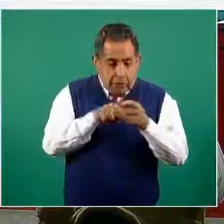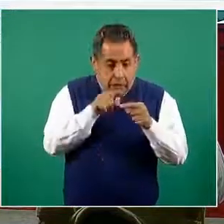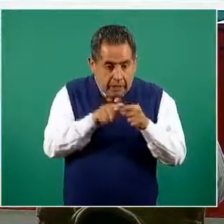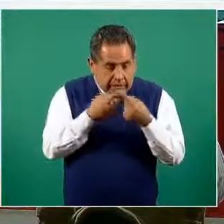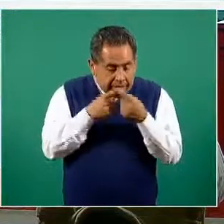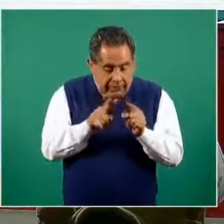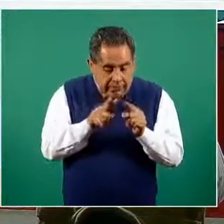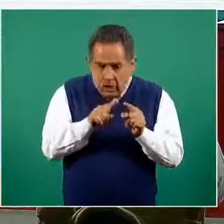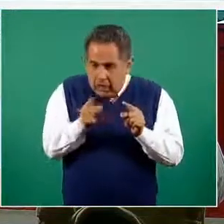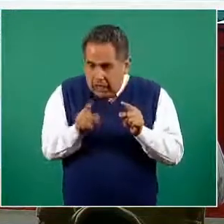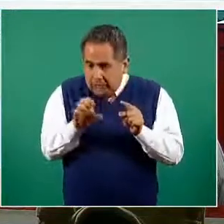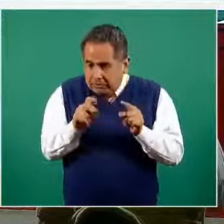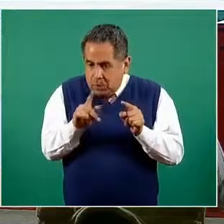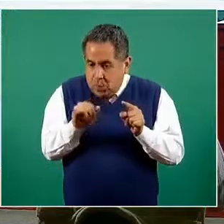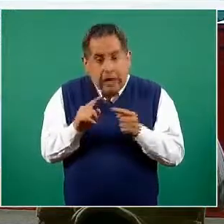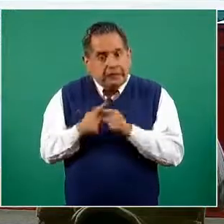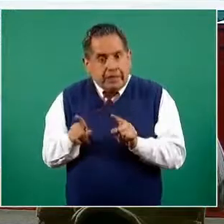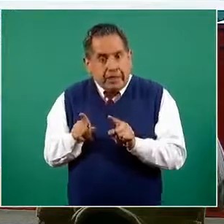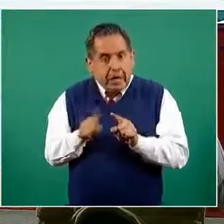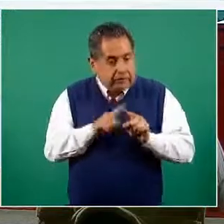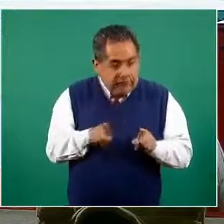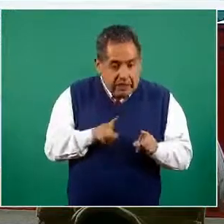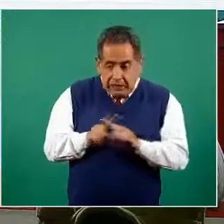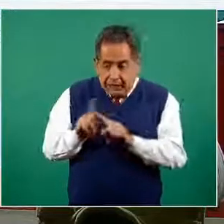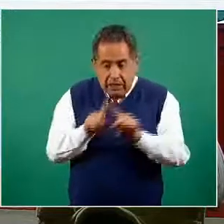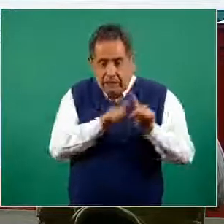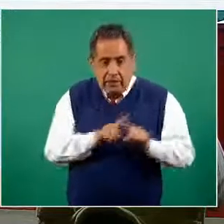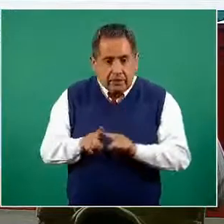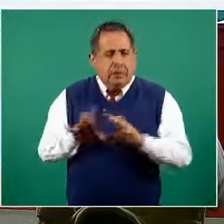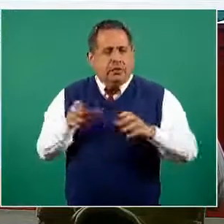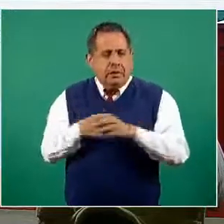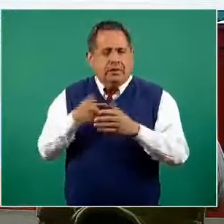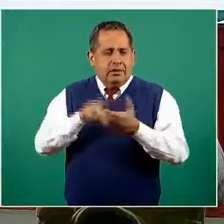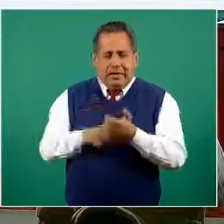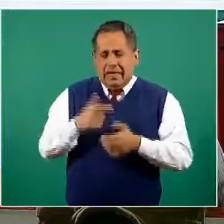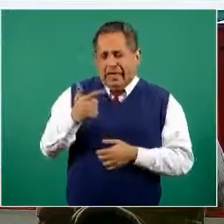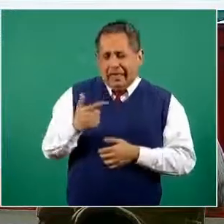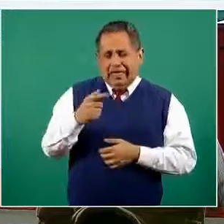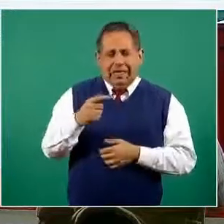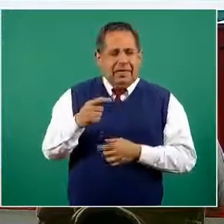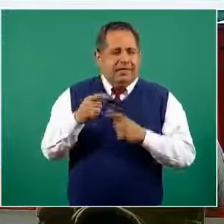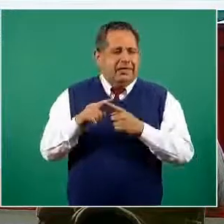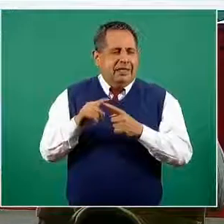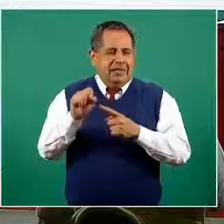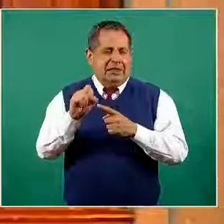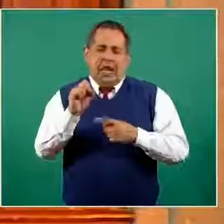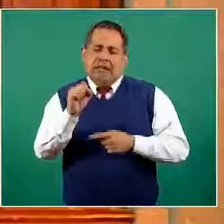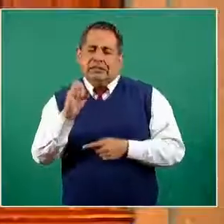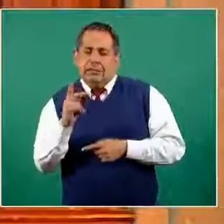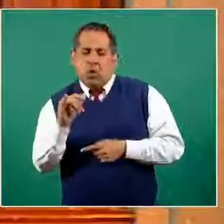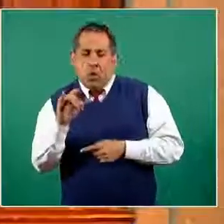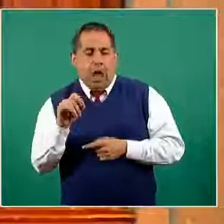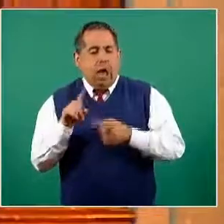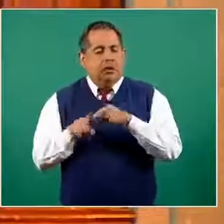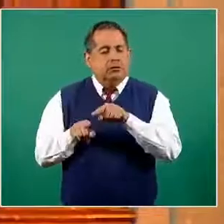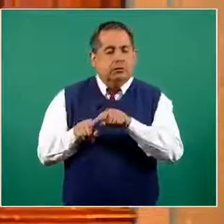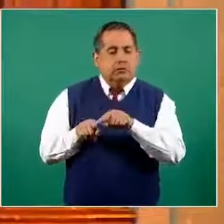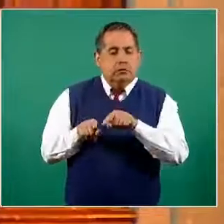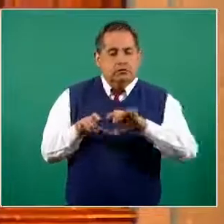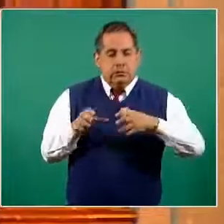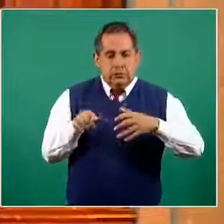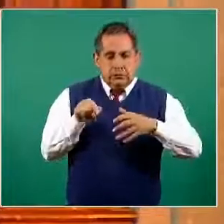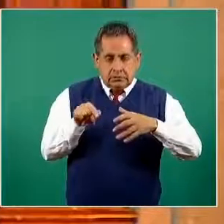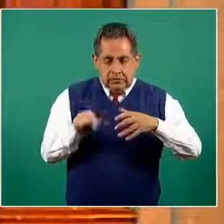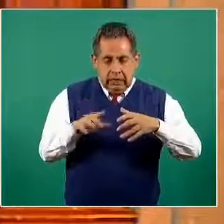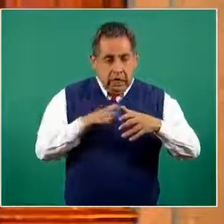están en el gen S, le llamamos gen S por espícula, y tiene principalmente ahí al menos